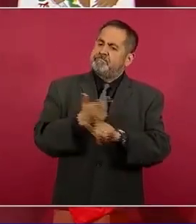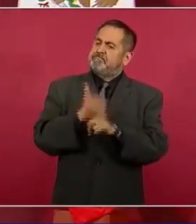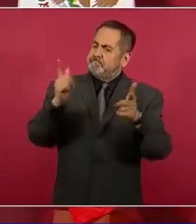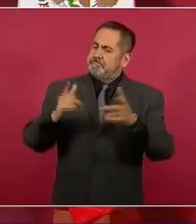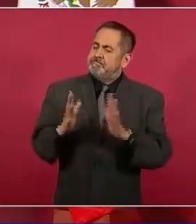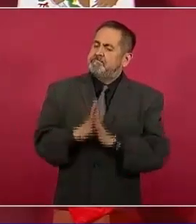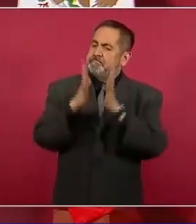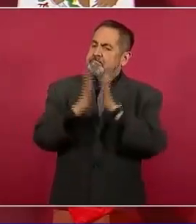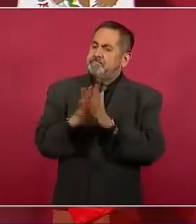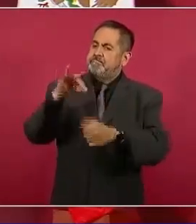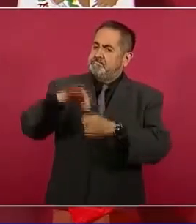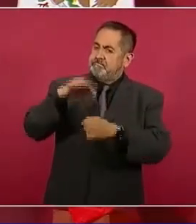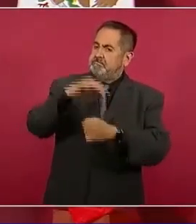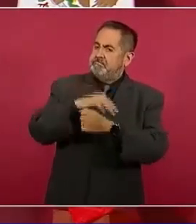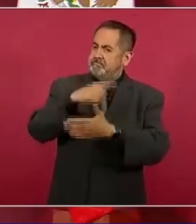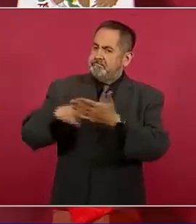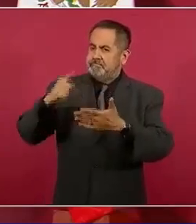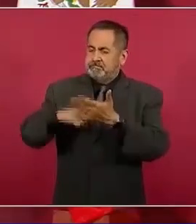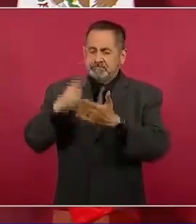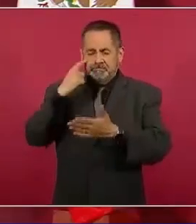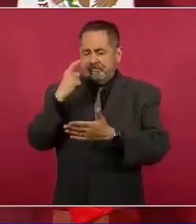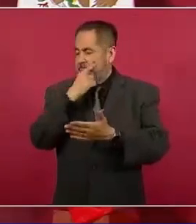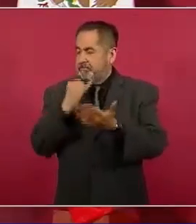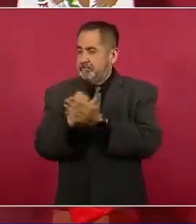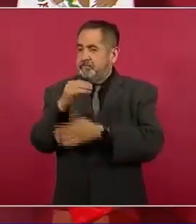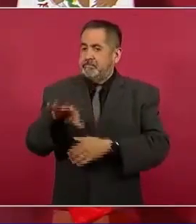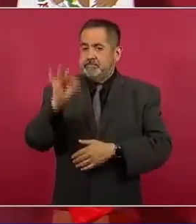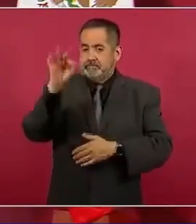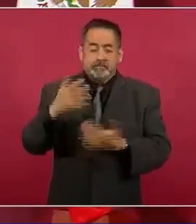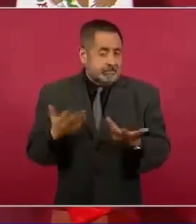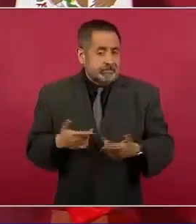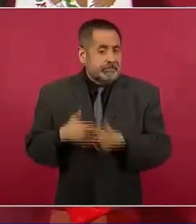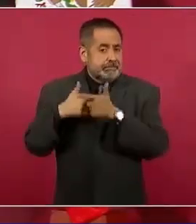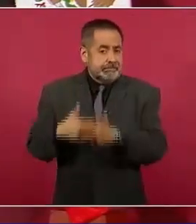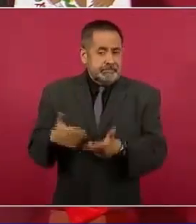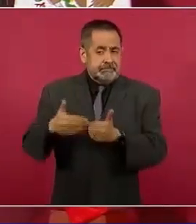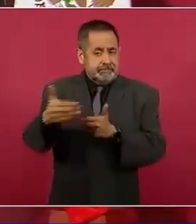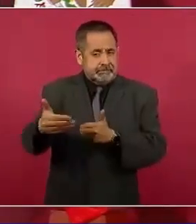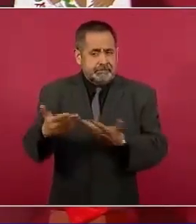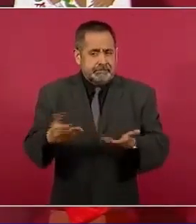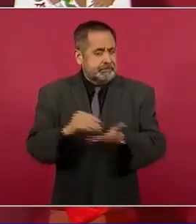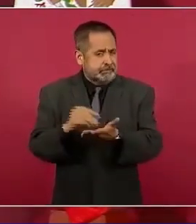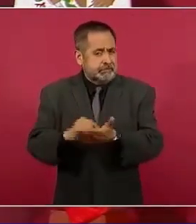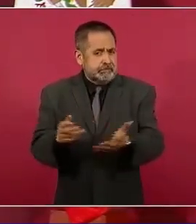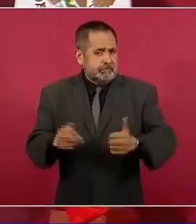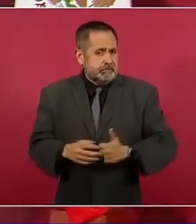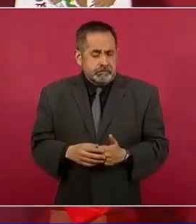y vamos a seguir avanzando. Claro, imagínense los que tienen